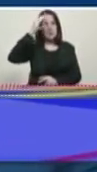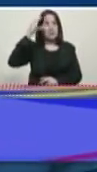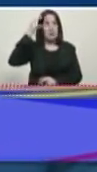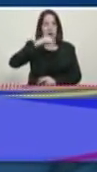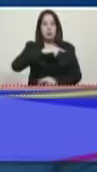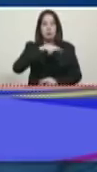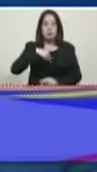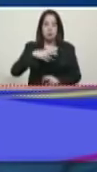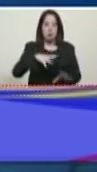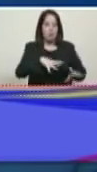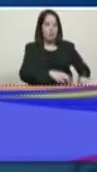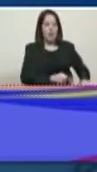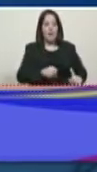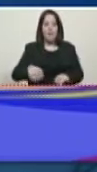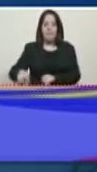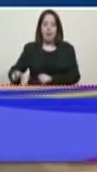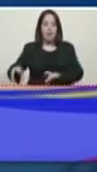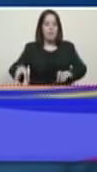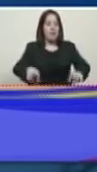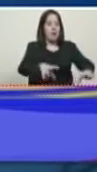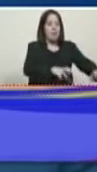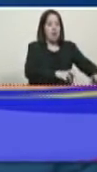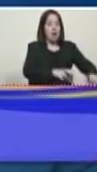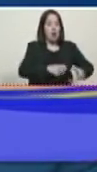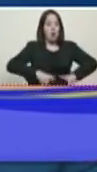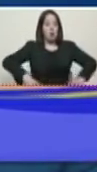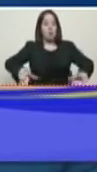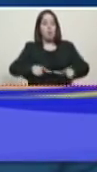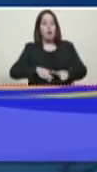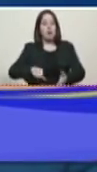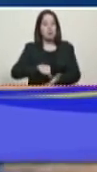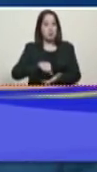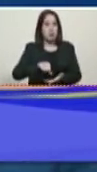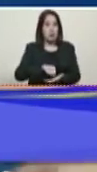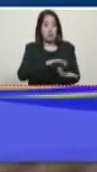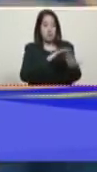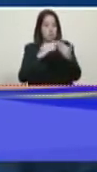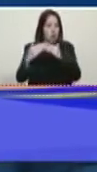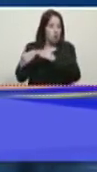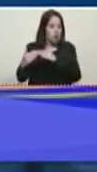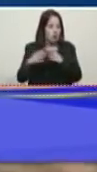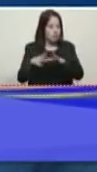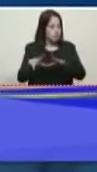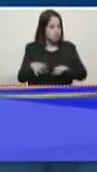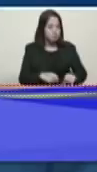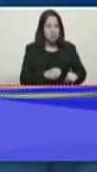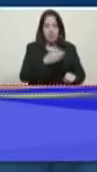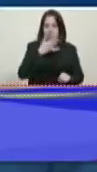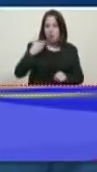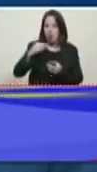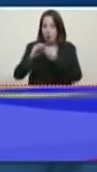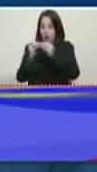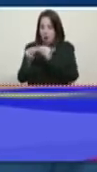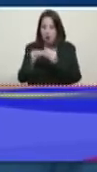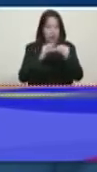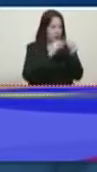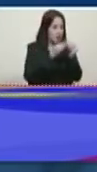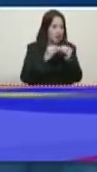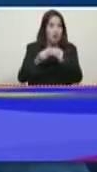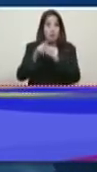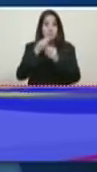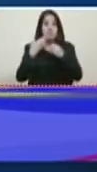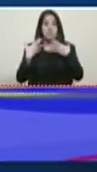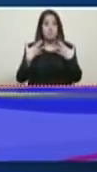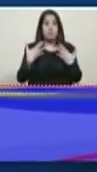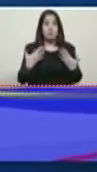recuperando espacios ciudadanos la propia colectividad se iba haciendo cómplice de la mejoría de la ciudad porque